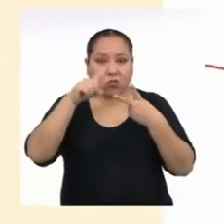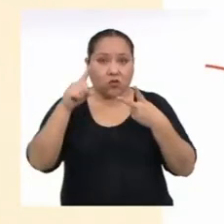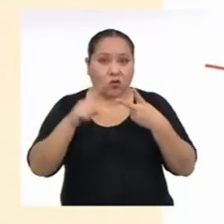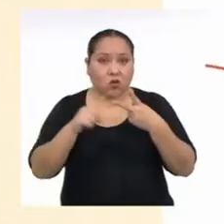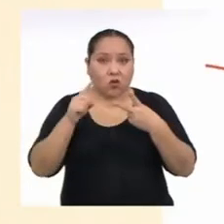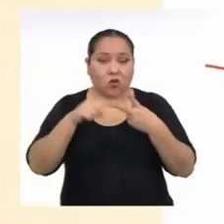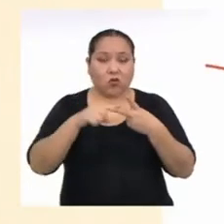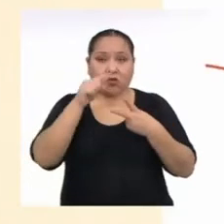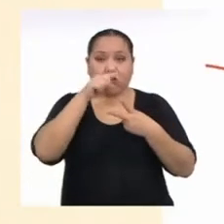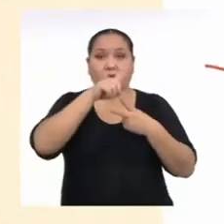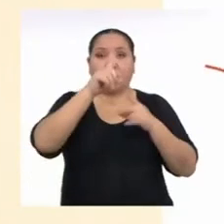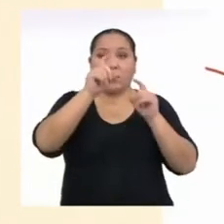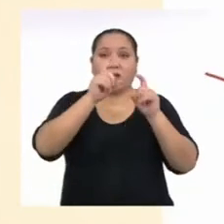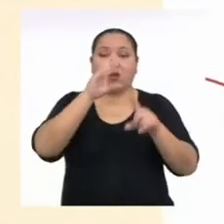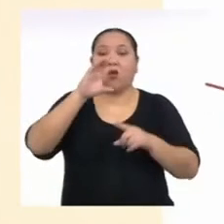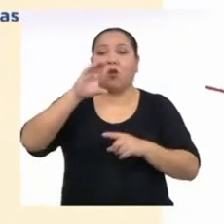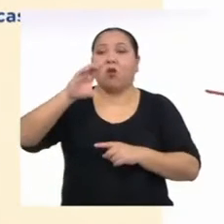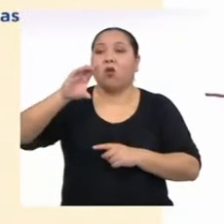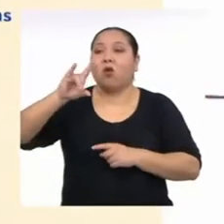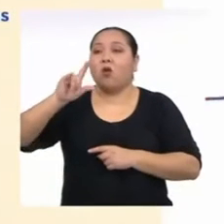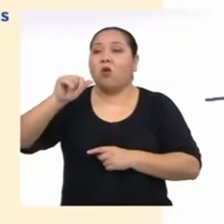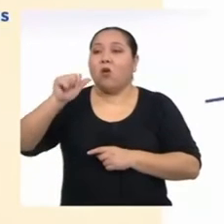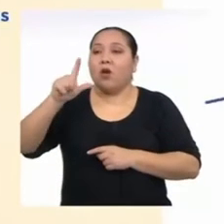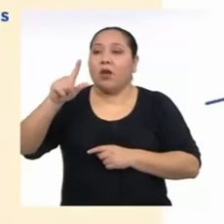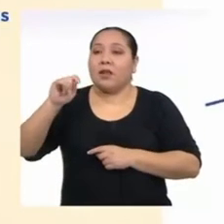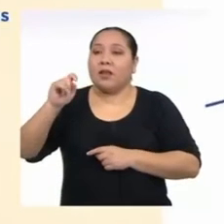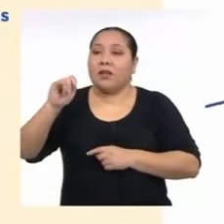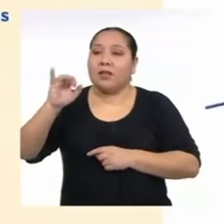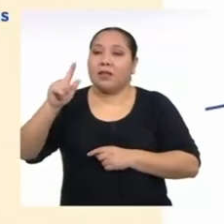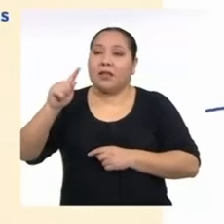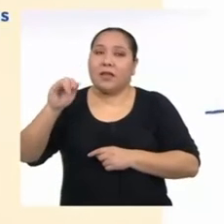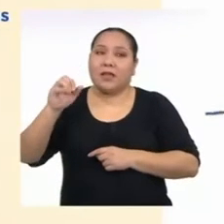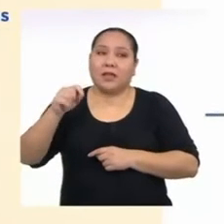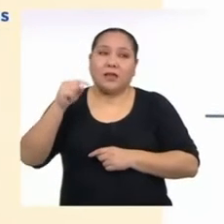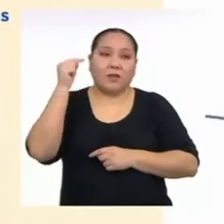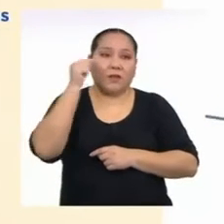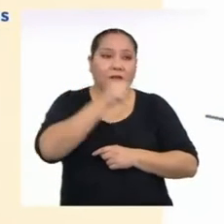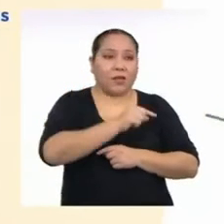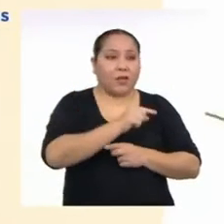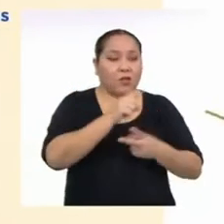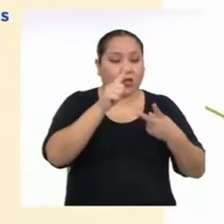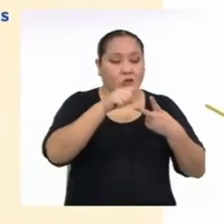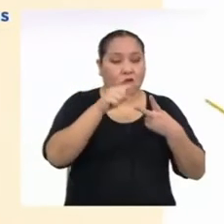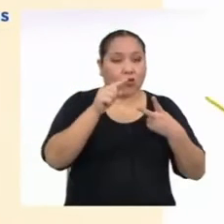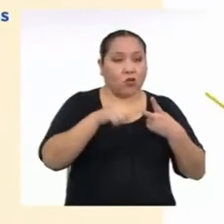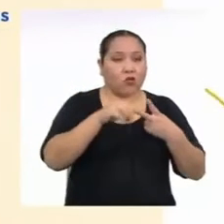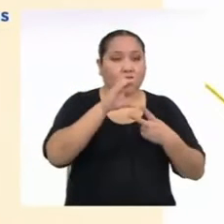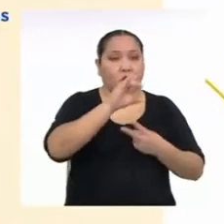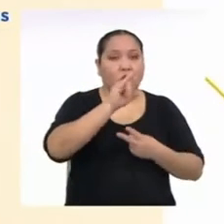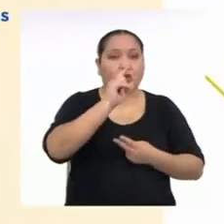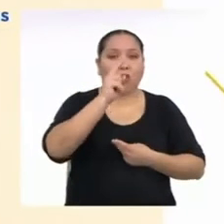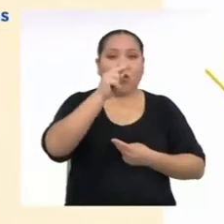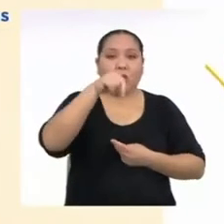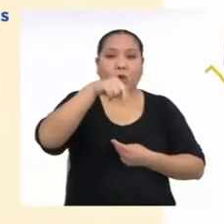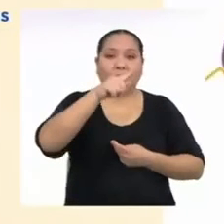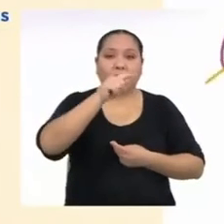información cualitativa y 2 son de variables cuantitativas.